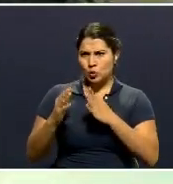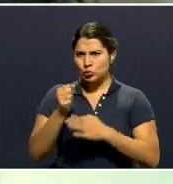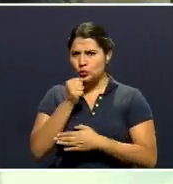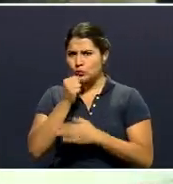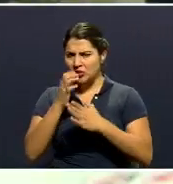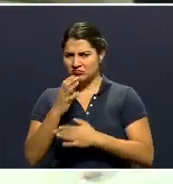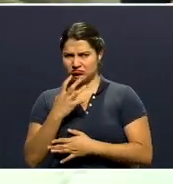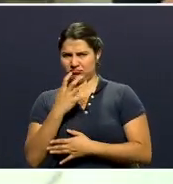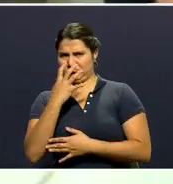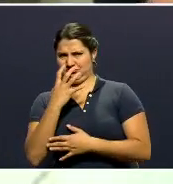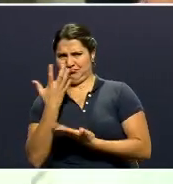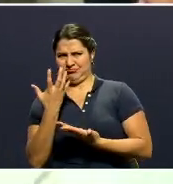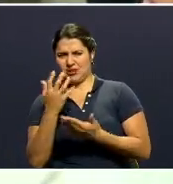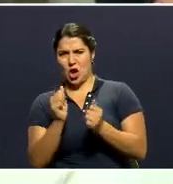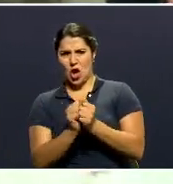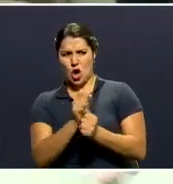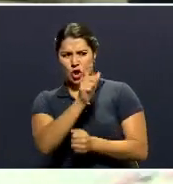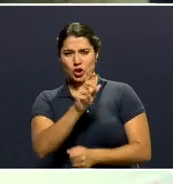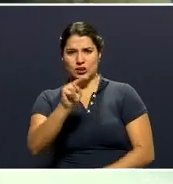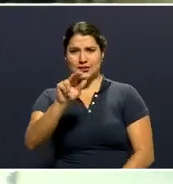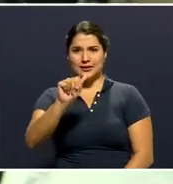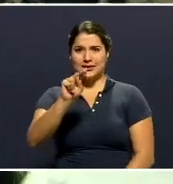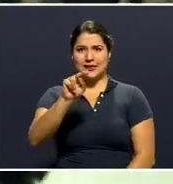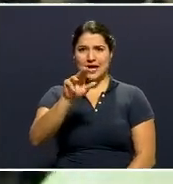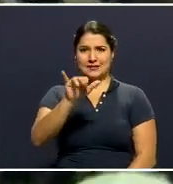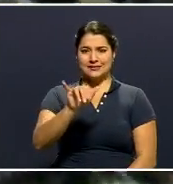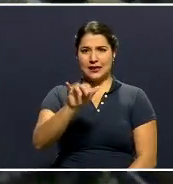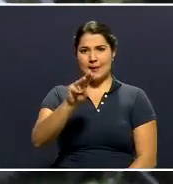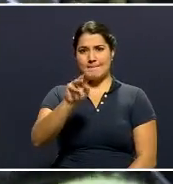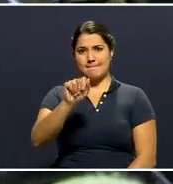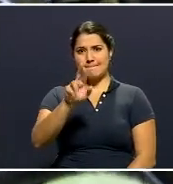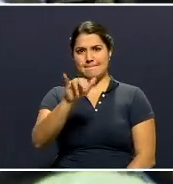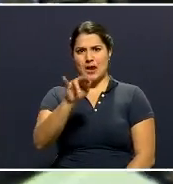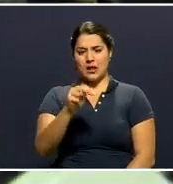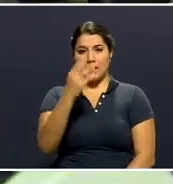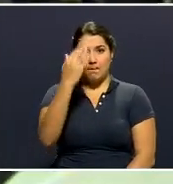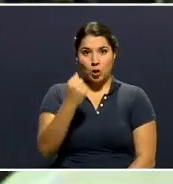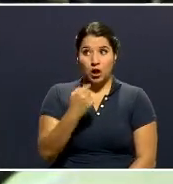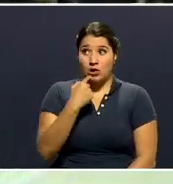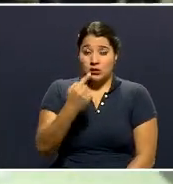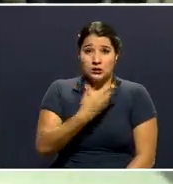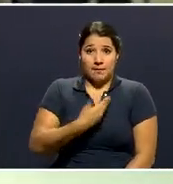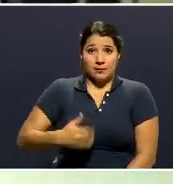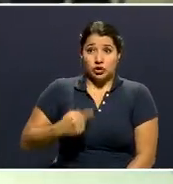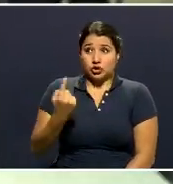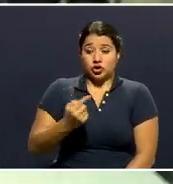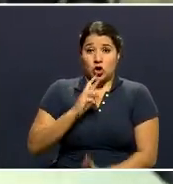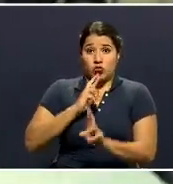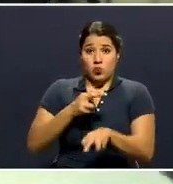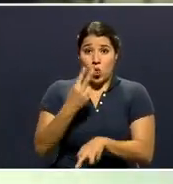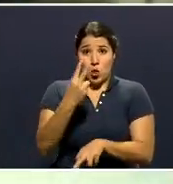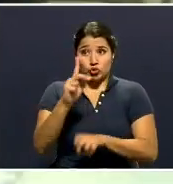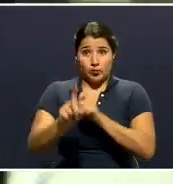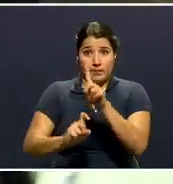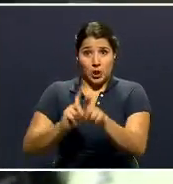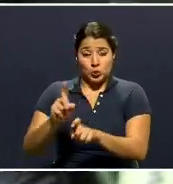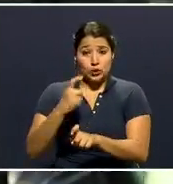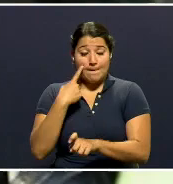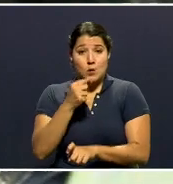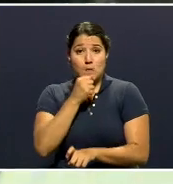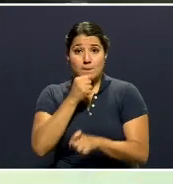molestaron con la ministra de Comunicación, Nancy Marín, porque aseguraron que el mandatario solo respondió 2 consultas de los periodistas que